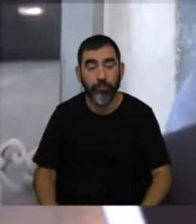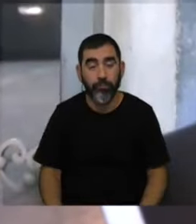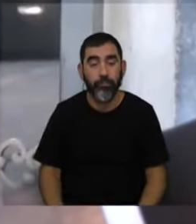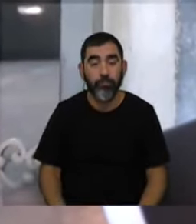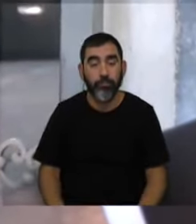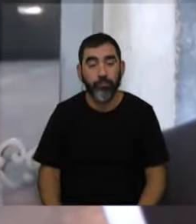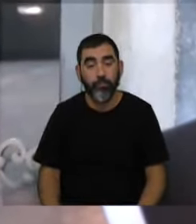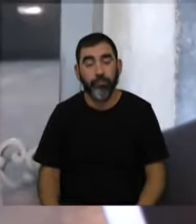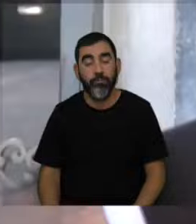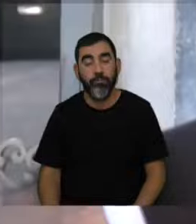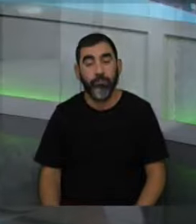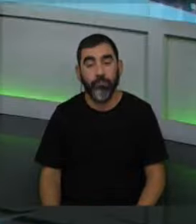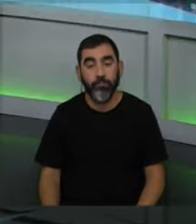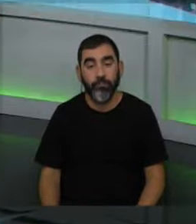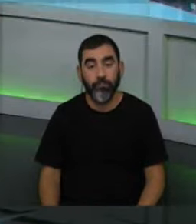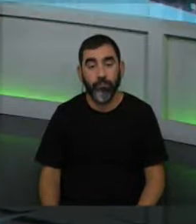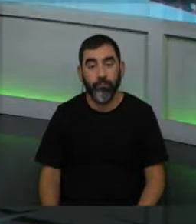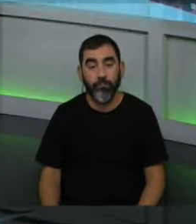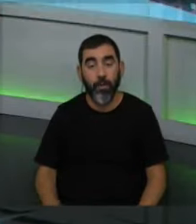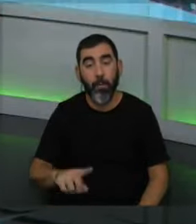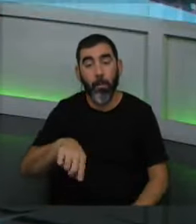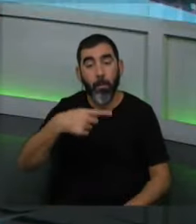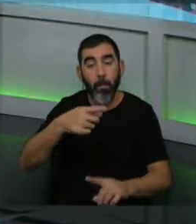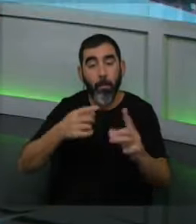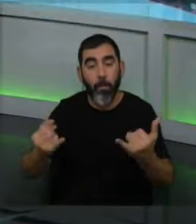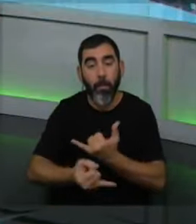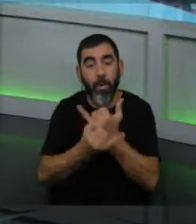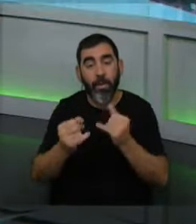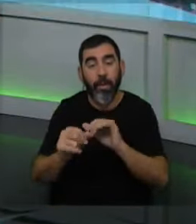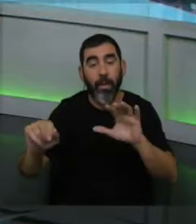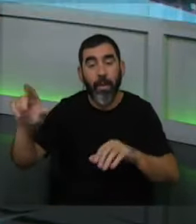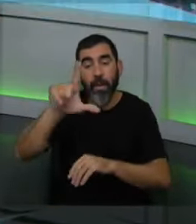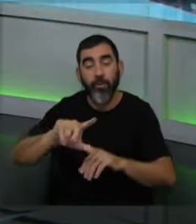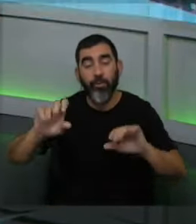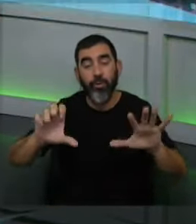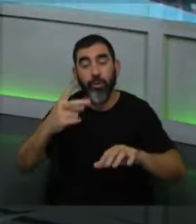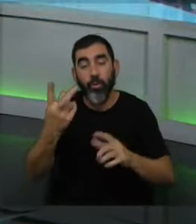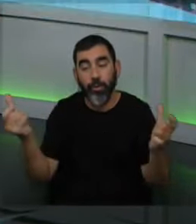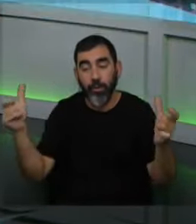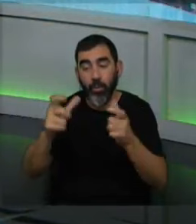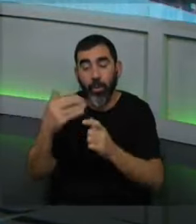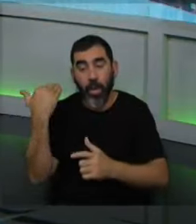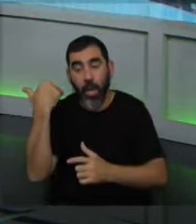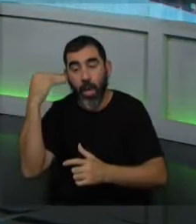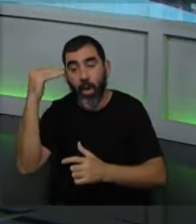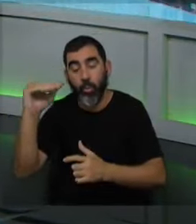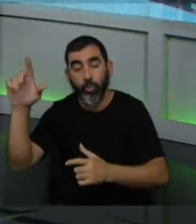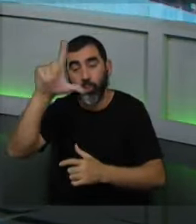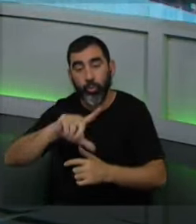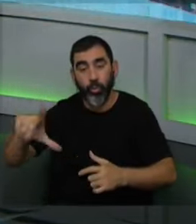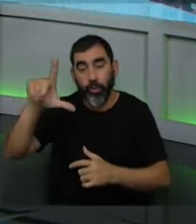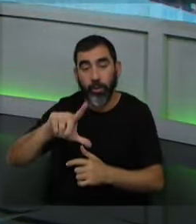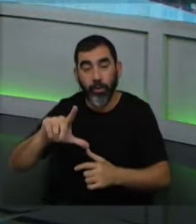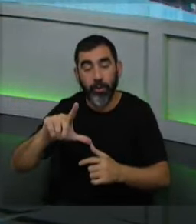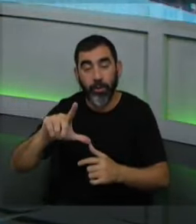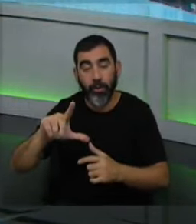docentes y mañana al mediodía en el Liceo 62 se van a reunir justamente autoridades de los liceos de la